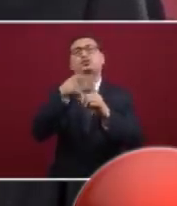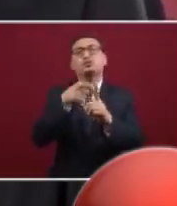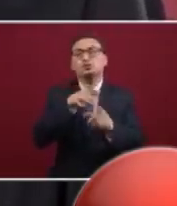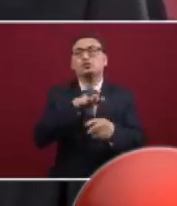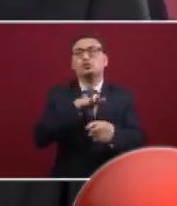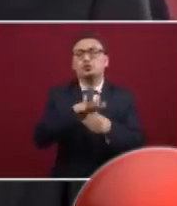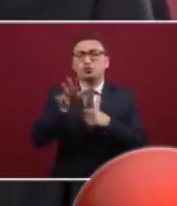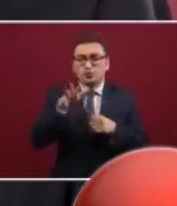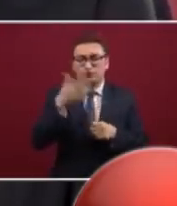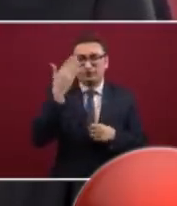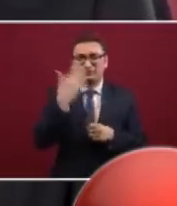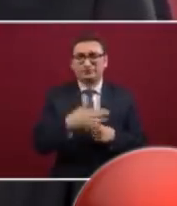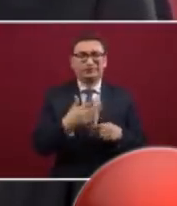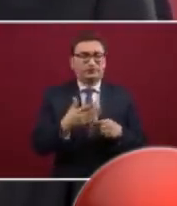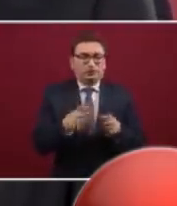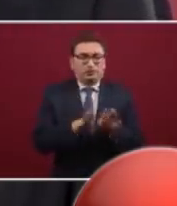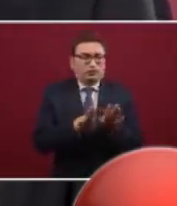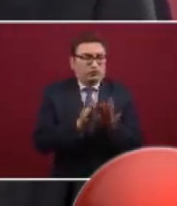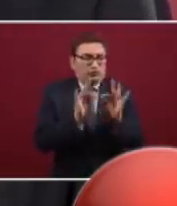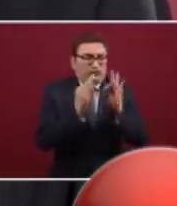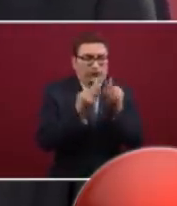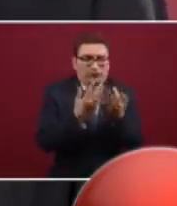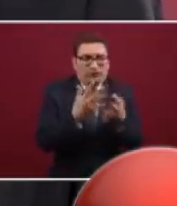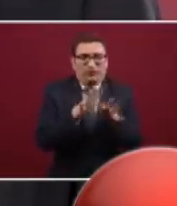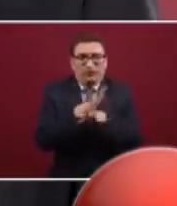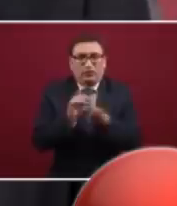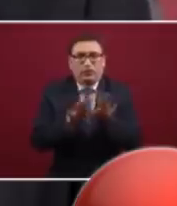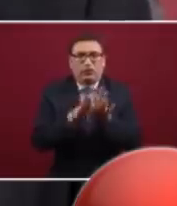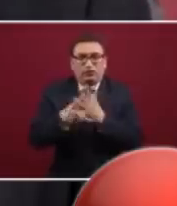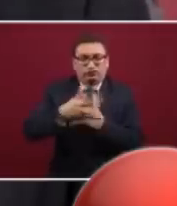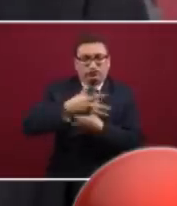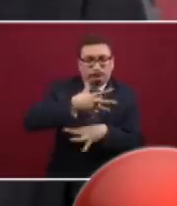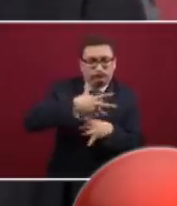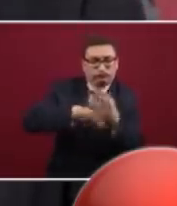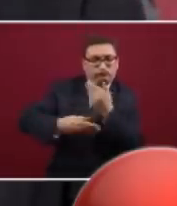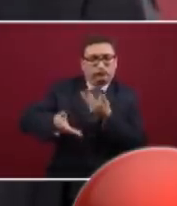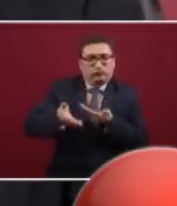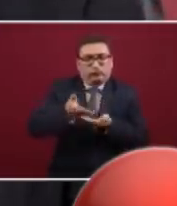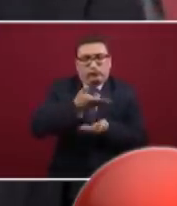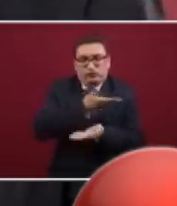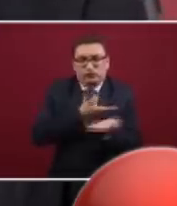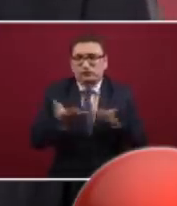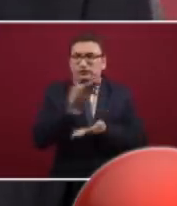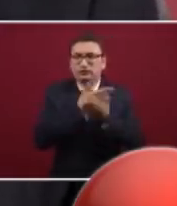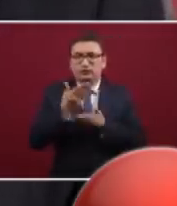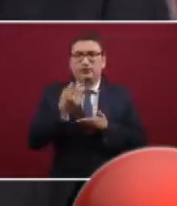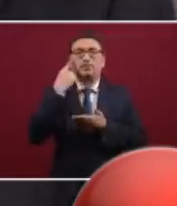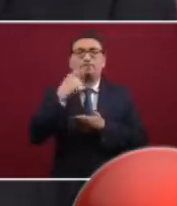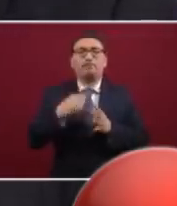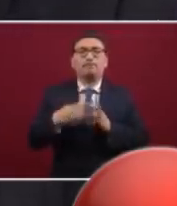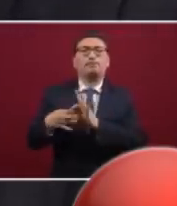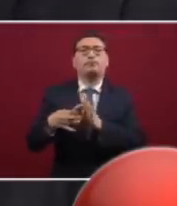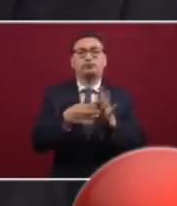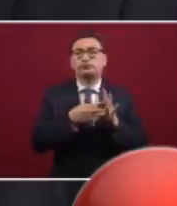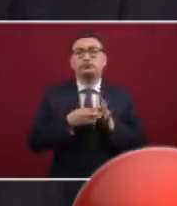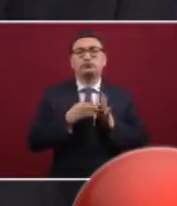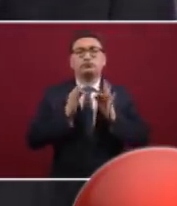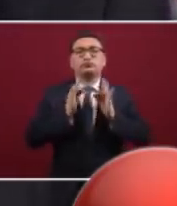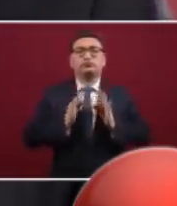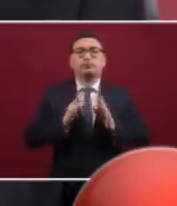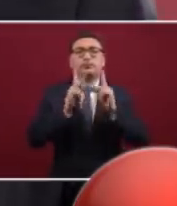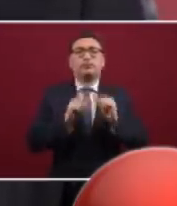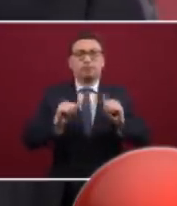nuevas opciones, nuevas alternativas de convivencia en armonía,